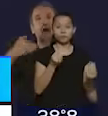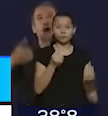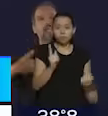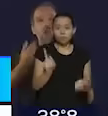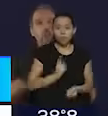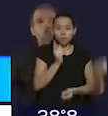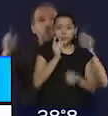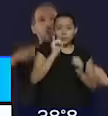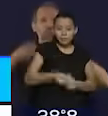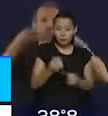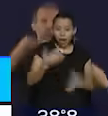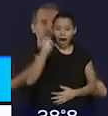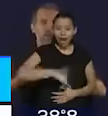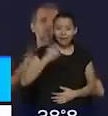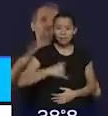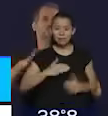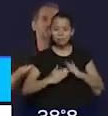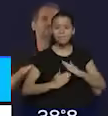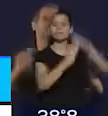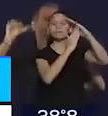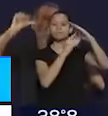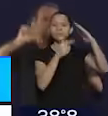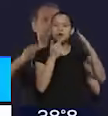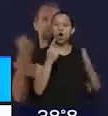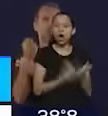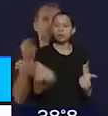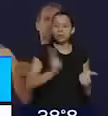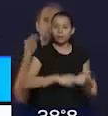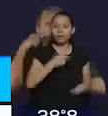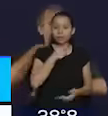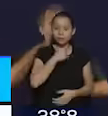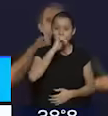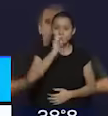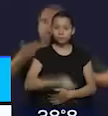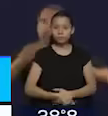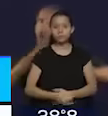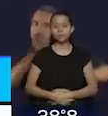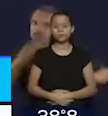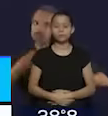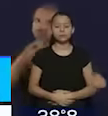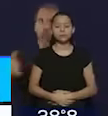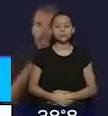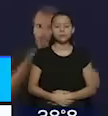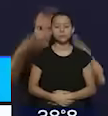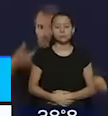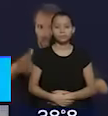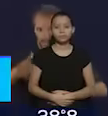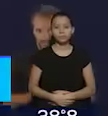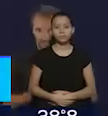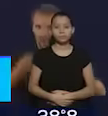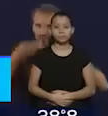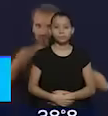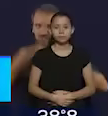vuelva efectivamente a ser un faro del mundo occidental en virtud como digo de las firmes